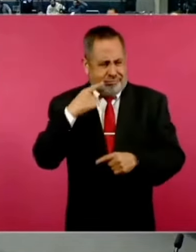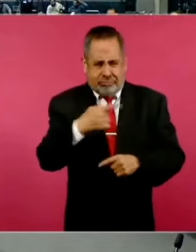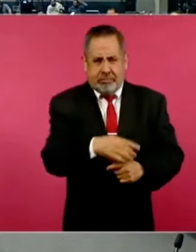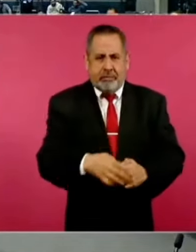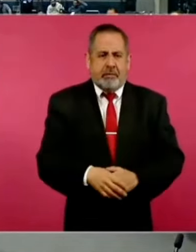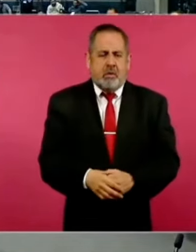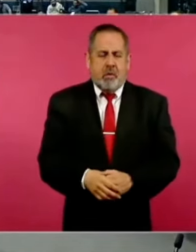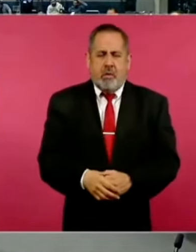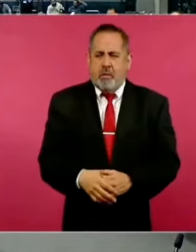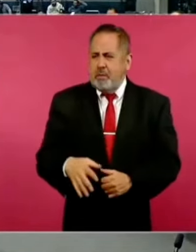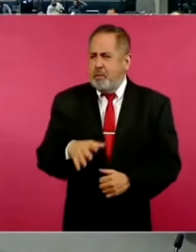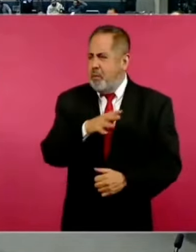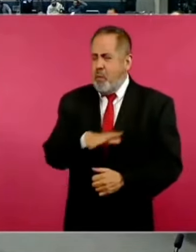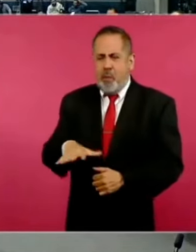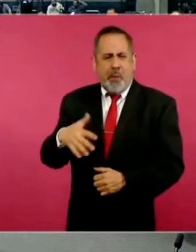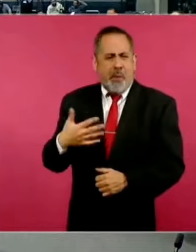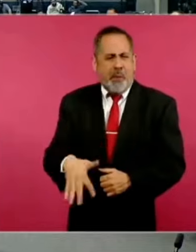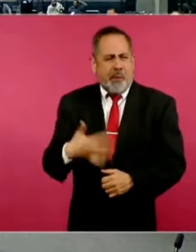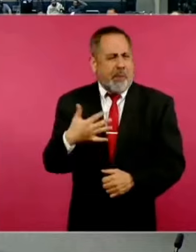Es increíble.